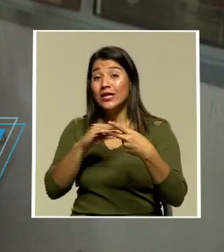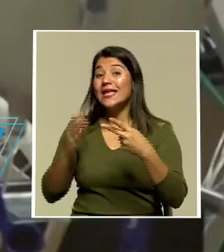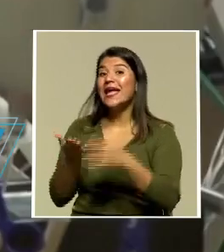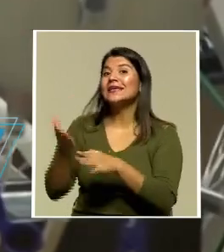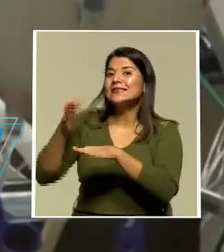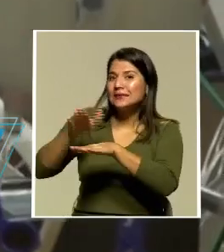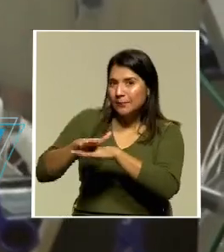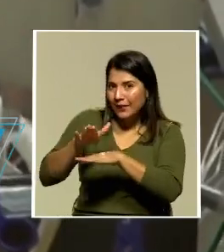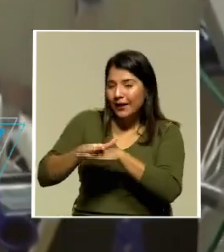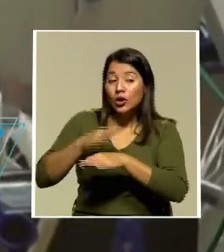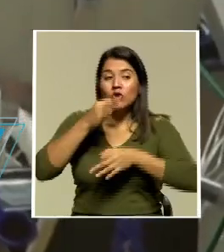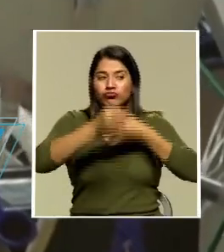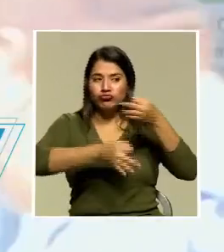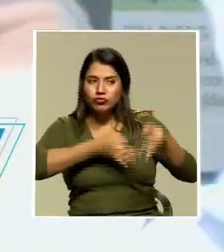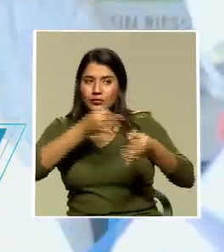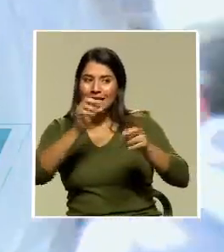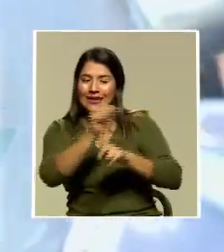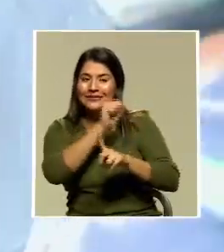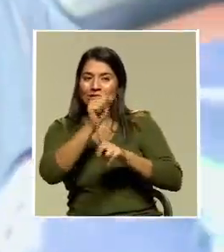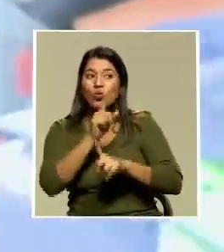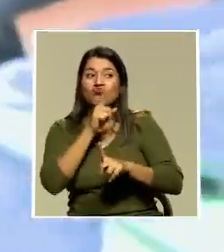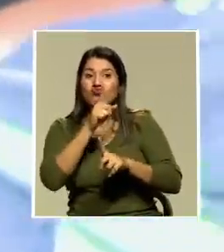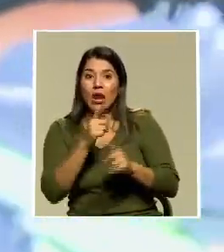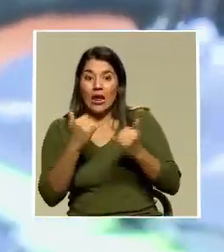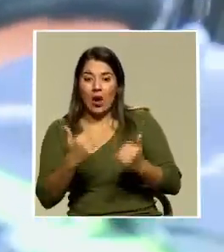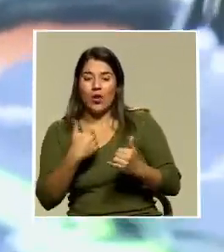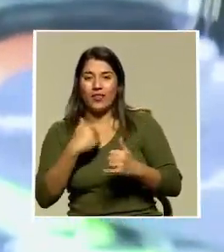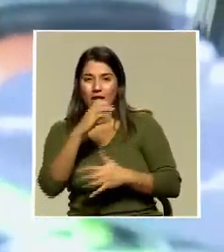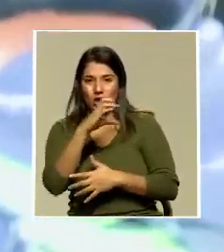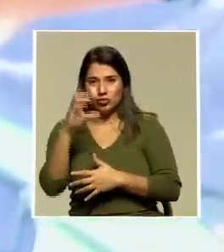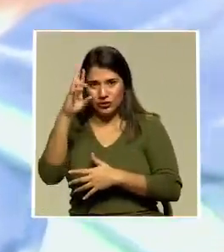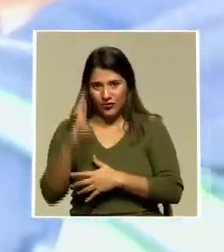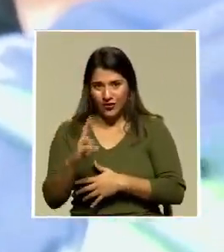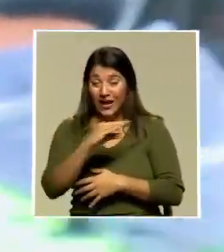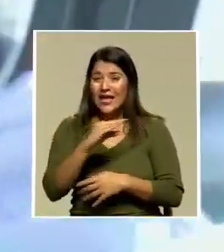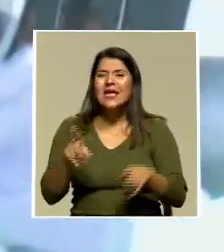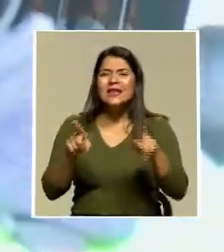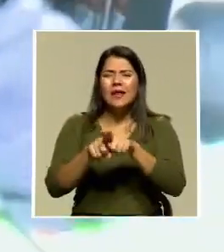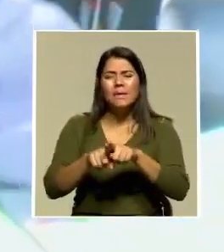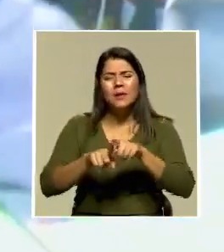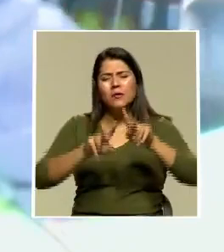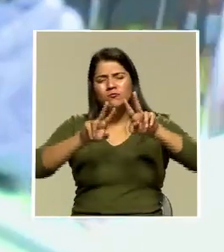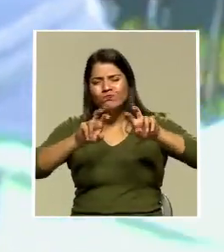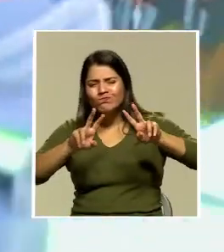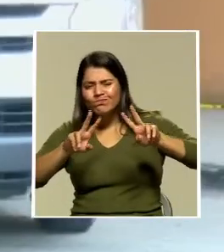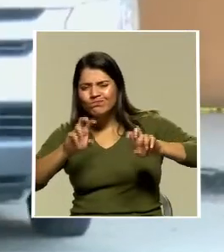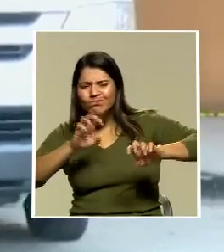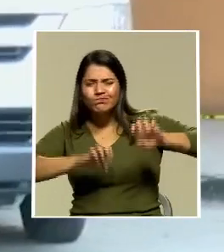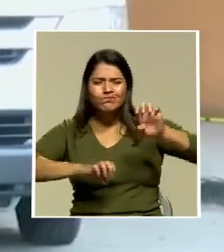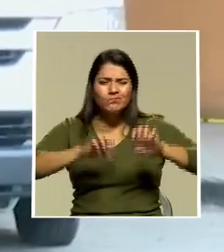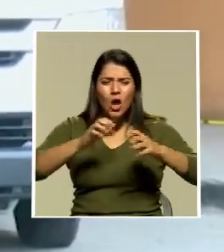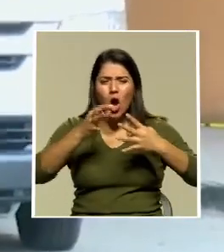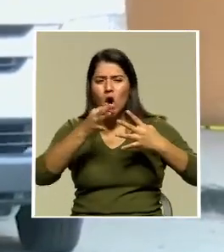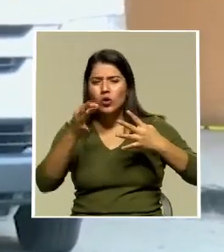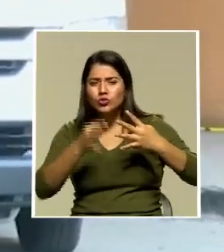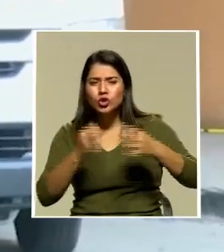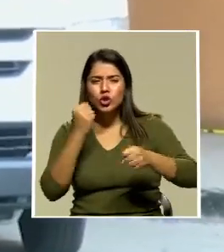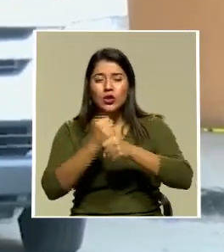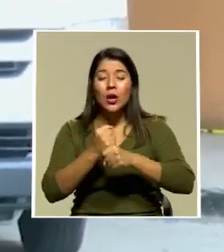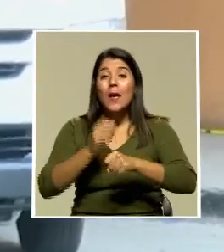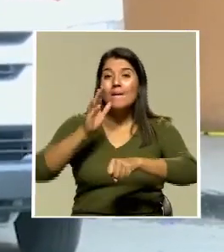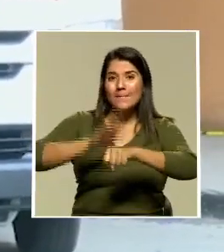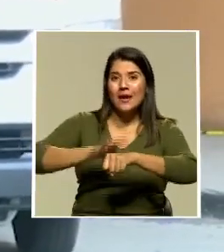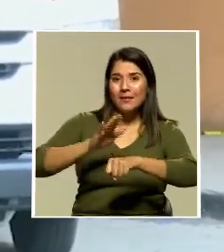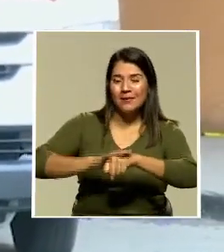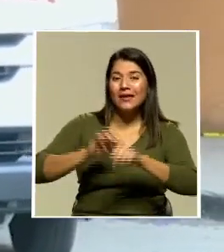el complejo escenario que atraviesa el país. Asimismo, se examinan alternativas de trabajo que permitan actuar de manera conjunta